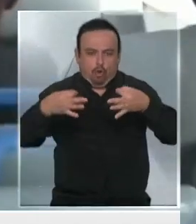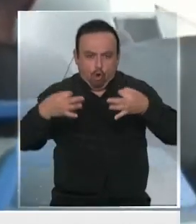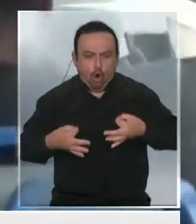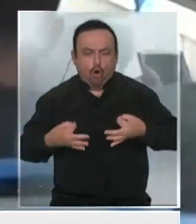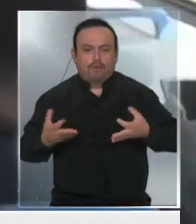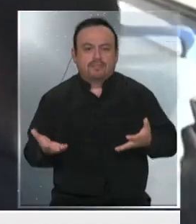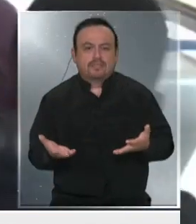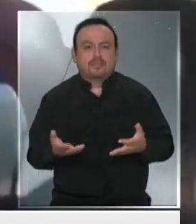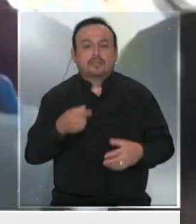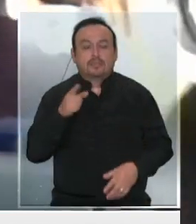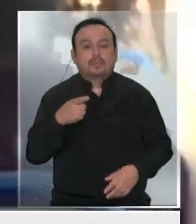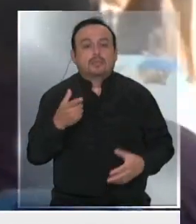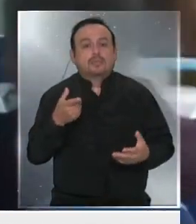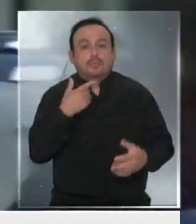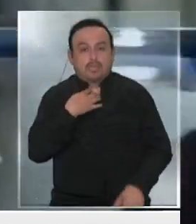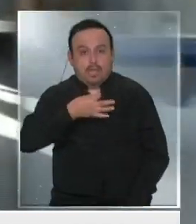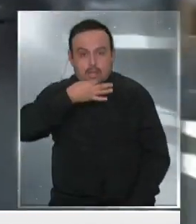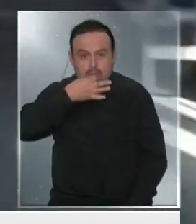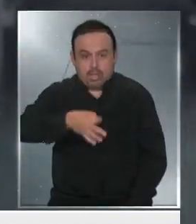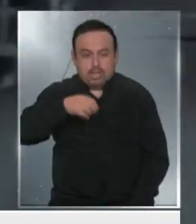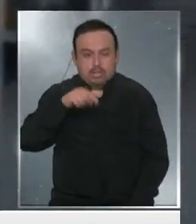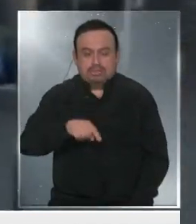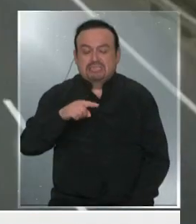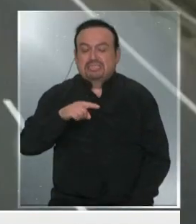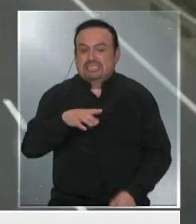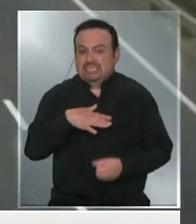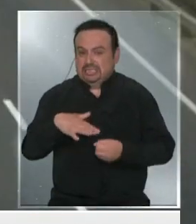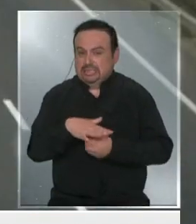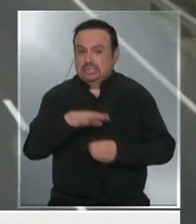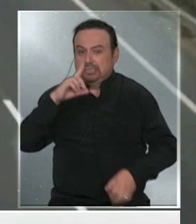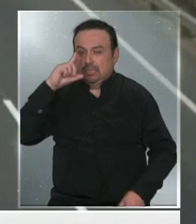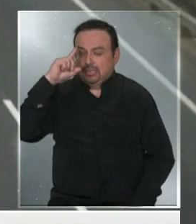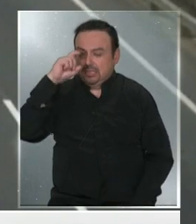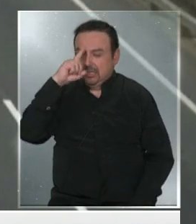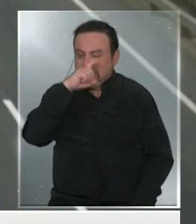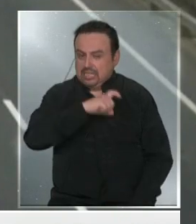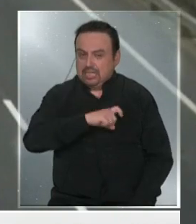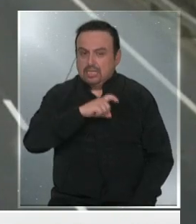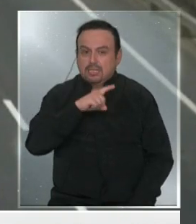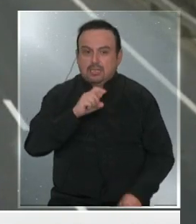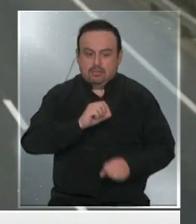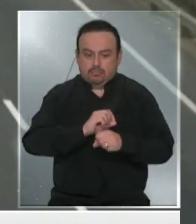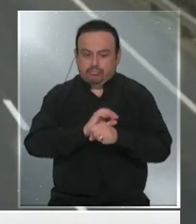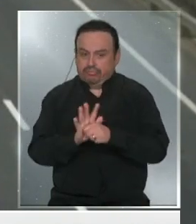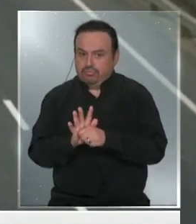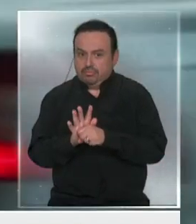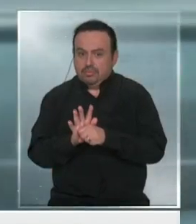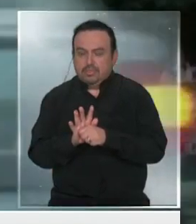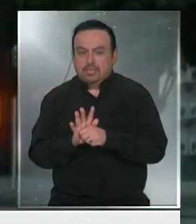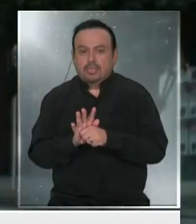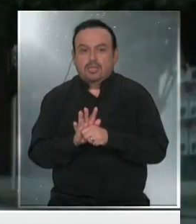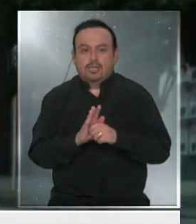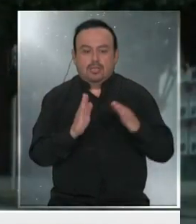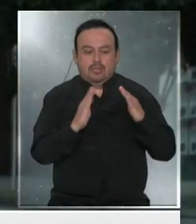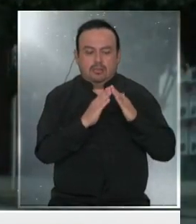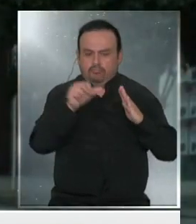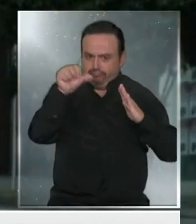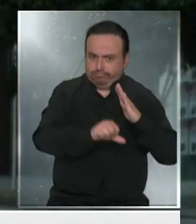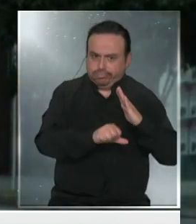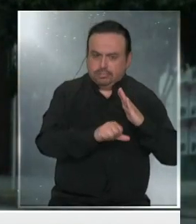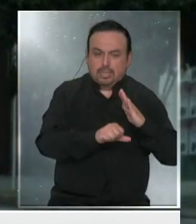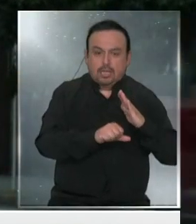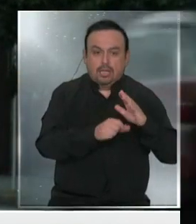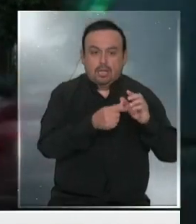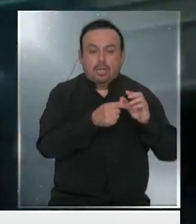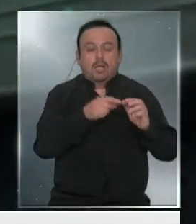Paralelamente, les comento que aquí se está complicando la cuestión con el coronavirus y la cuarentena. En todo el